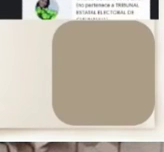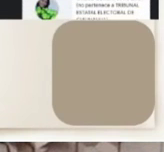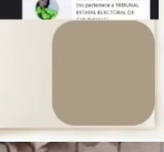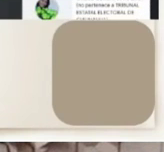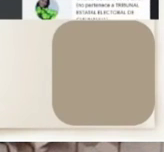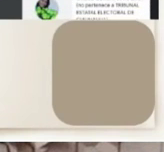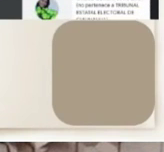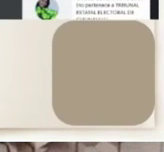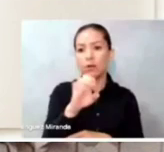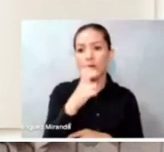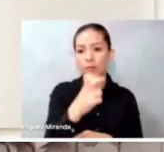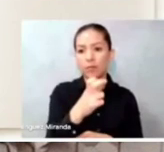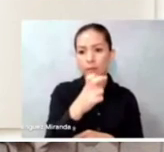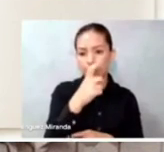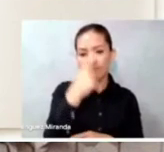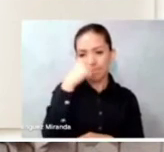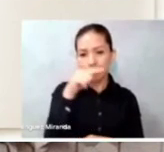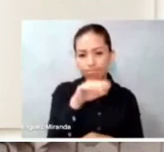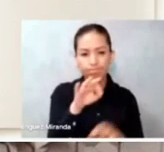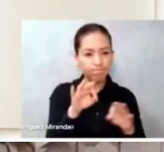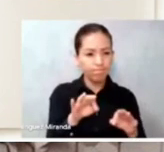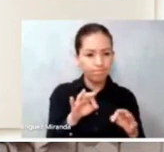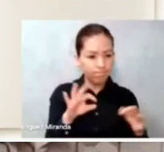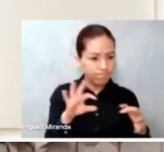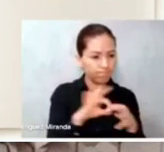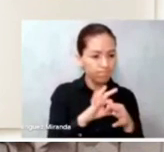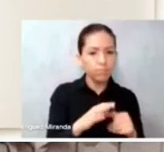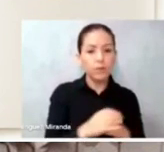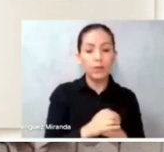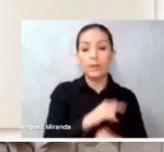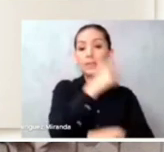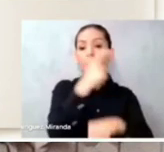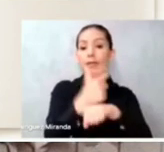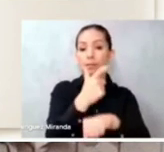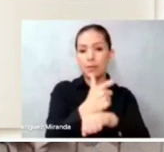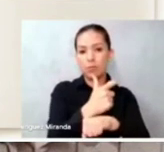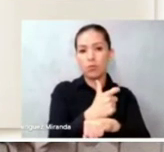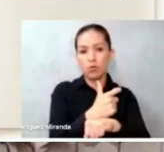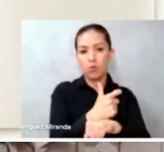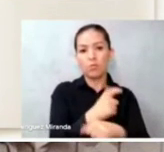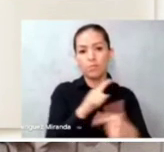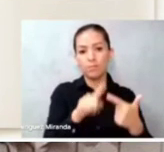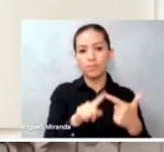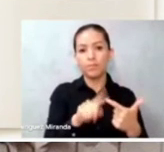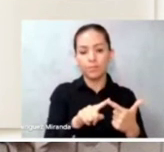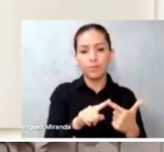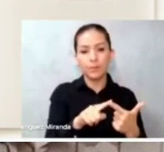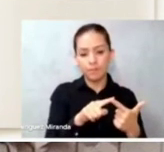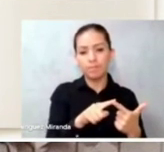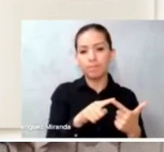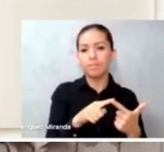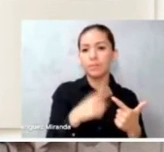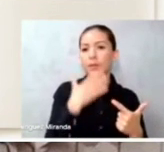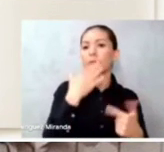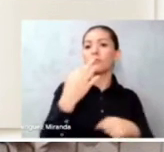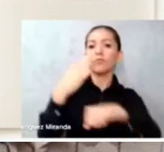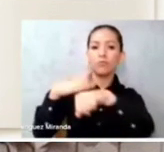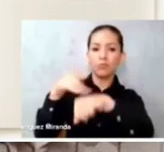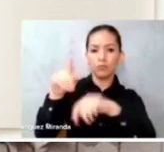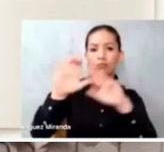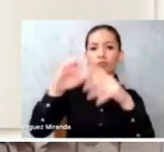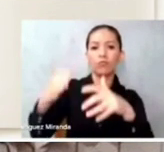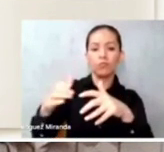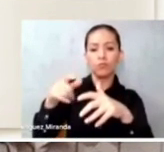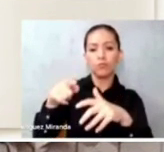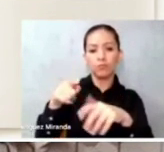para los efectos legales a que haya lugar. Séptimo, en su momento comuníquese la presente resolución al Congreso del Estado o a la